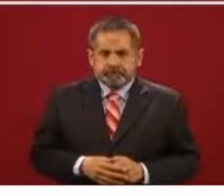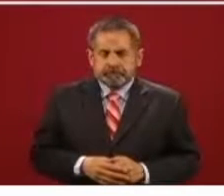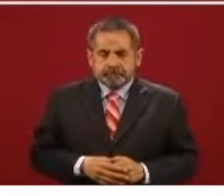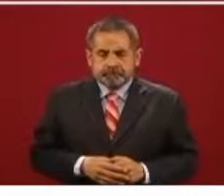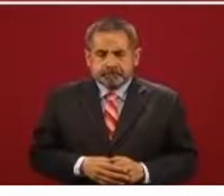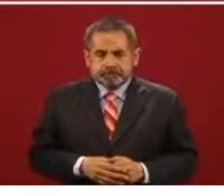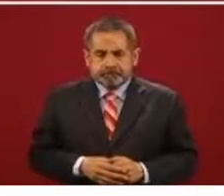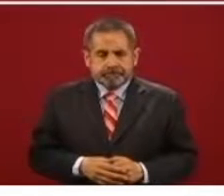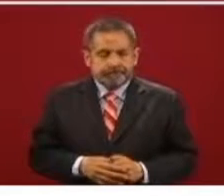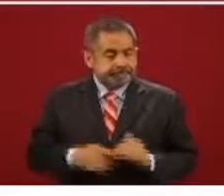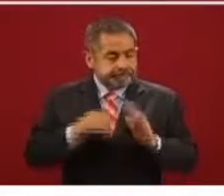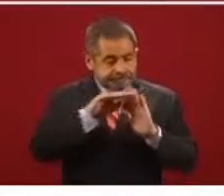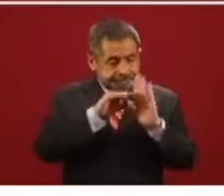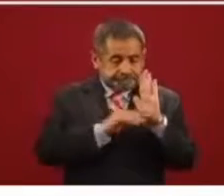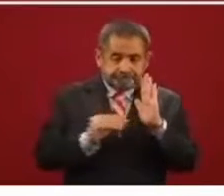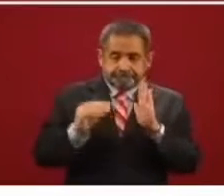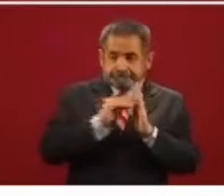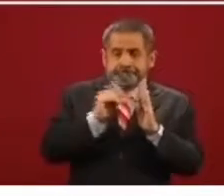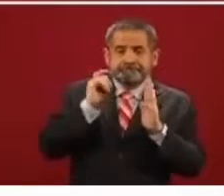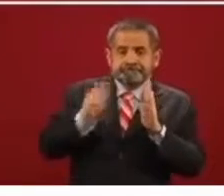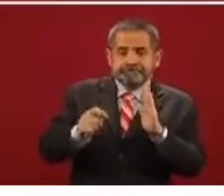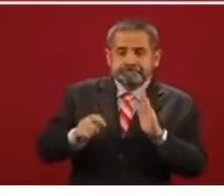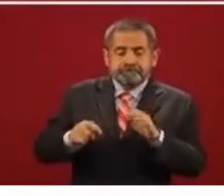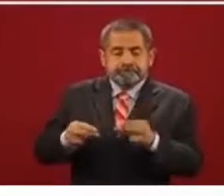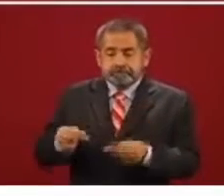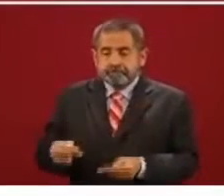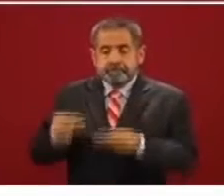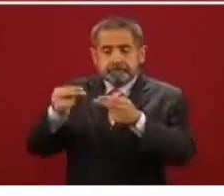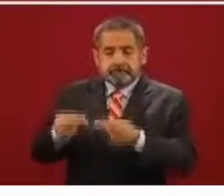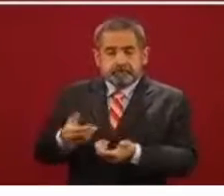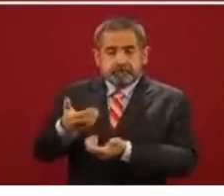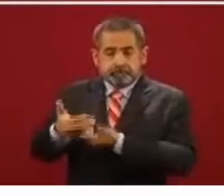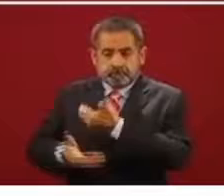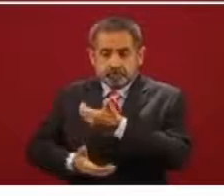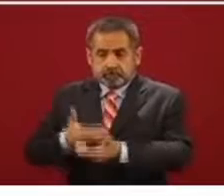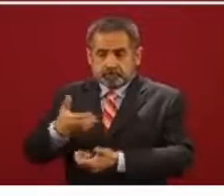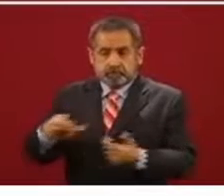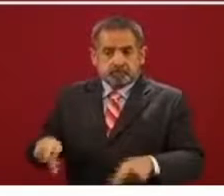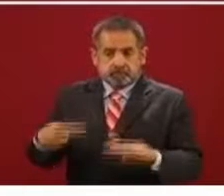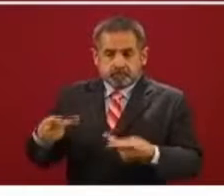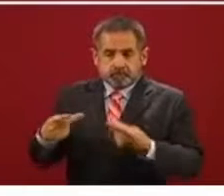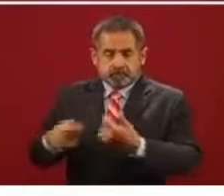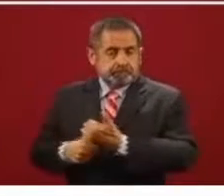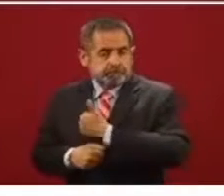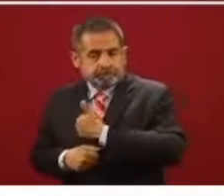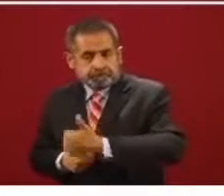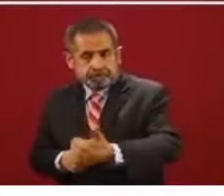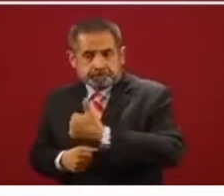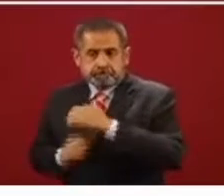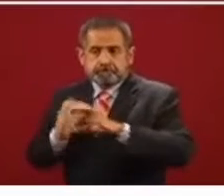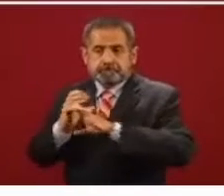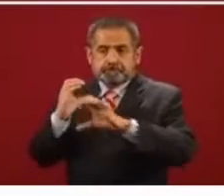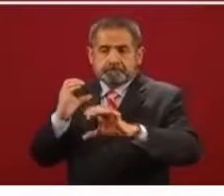todas las actividades, en primer lugar, de comercio, transporte de mercancías,